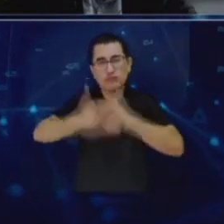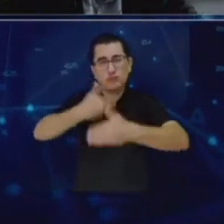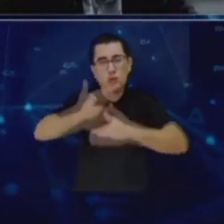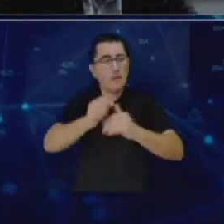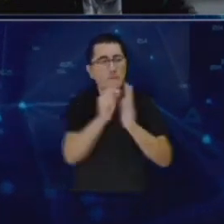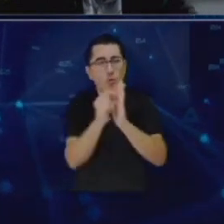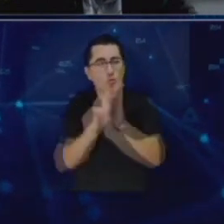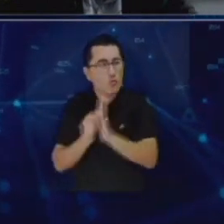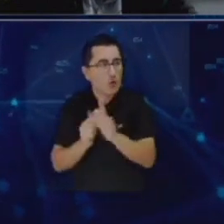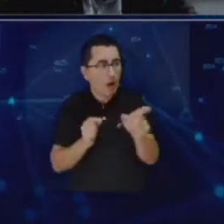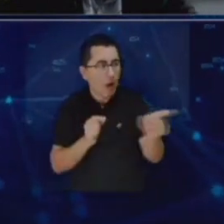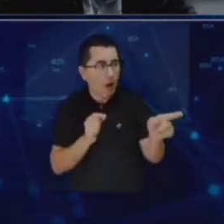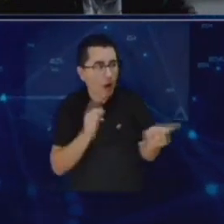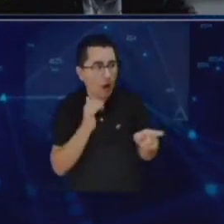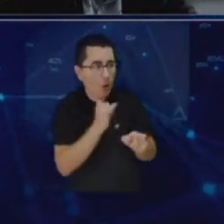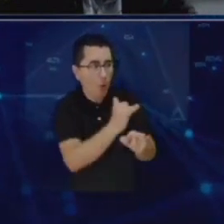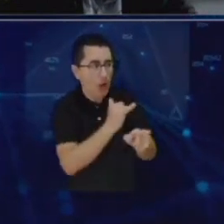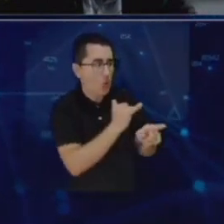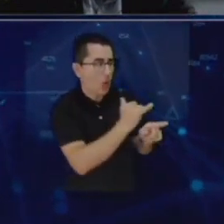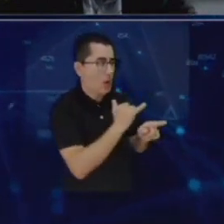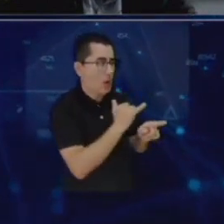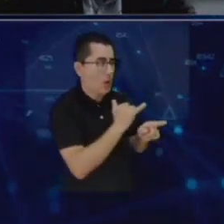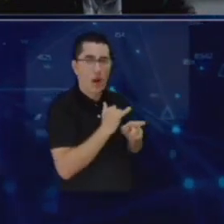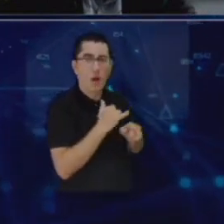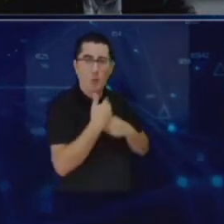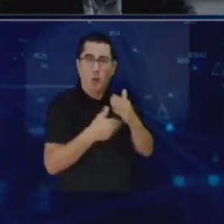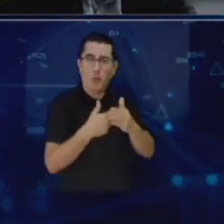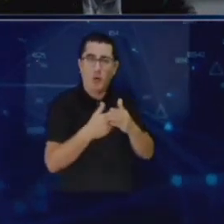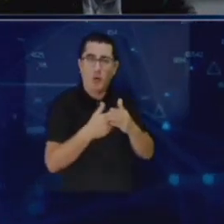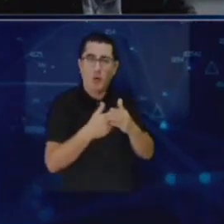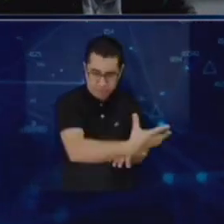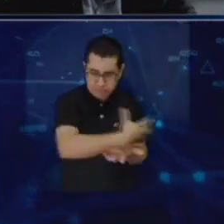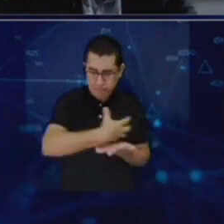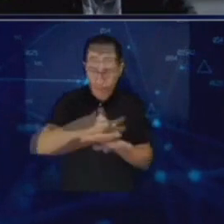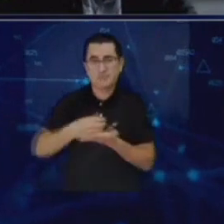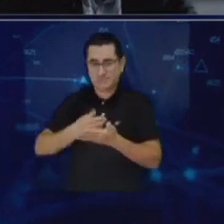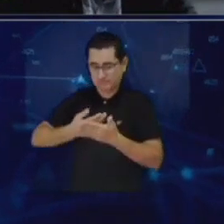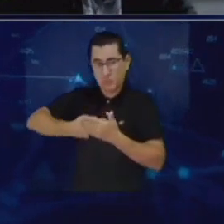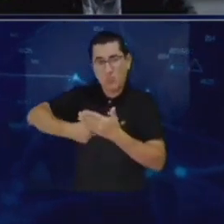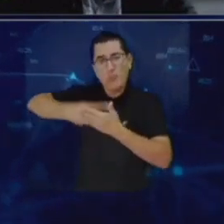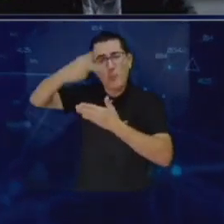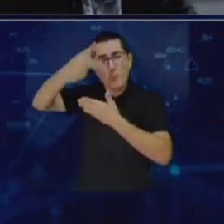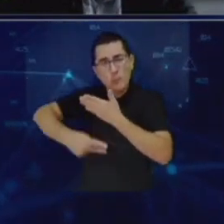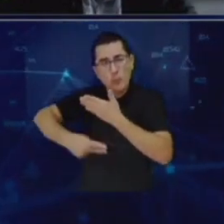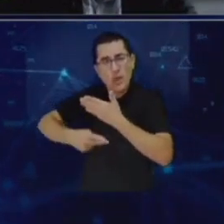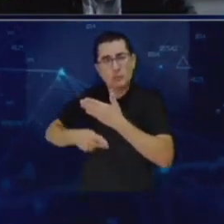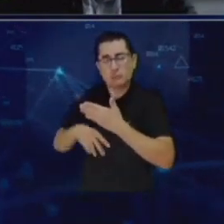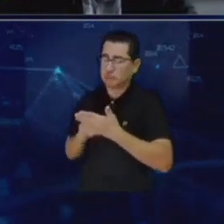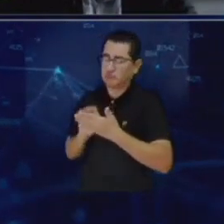vista a razón de acercar a una propuesta interamericana. Una vez que este